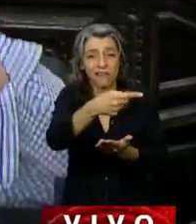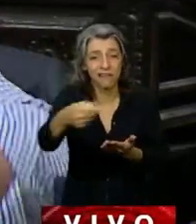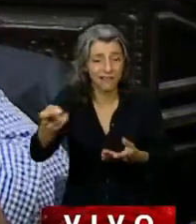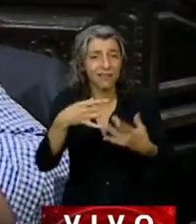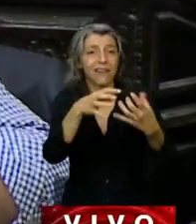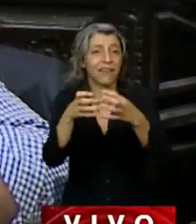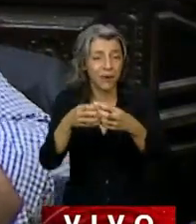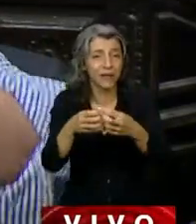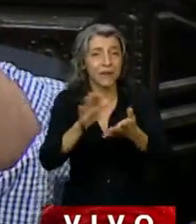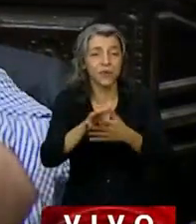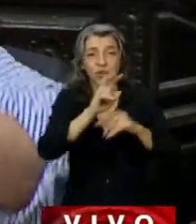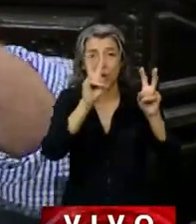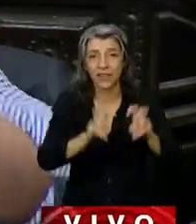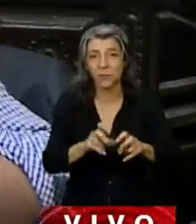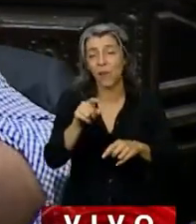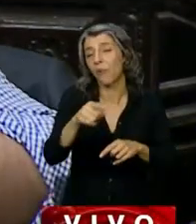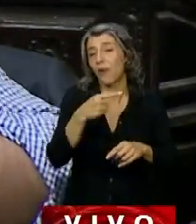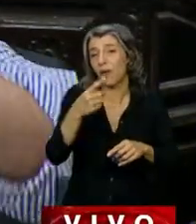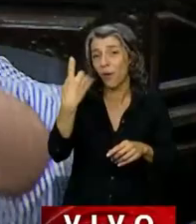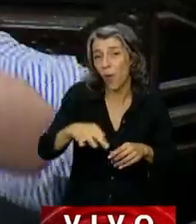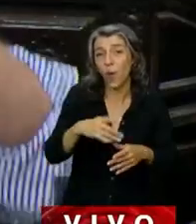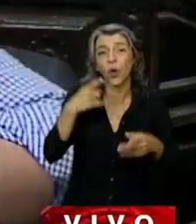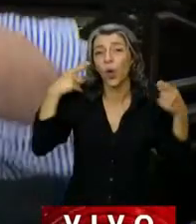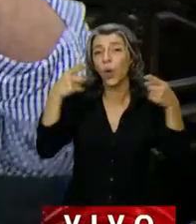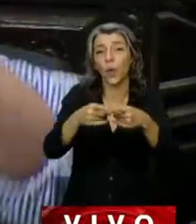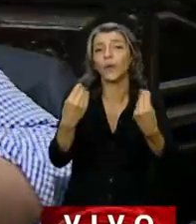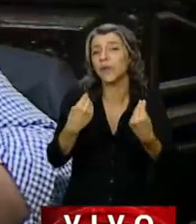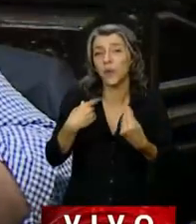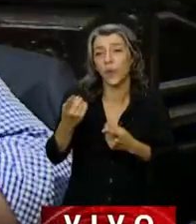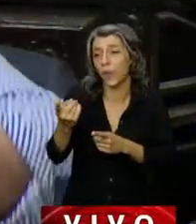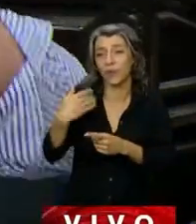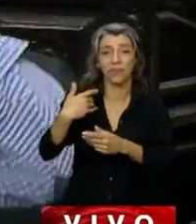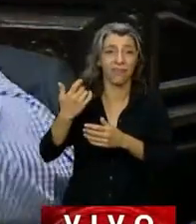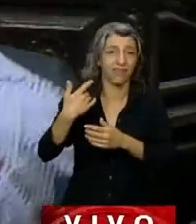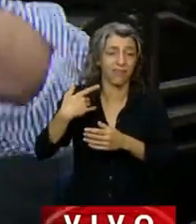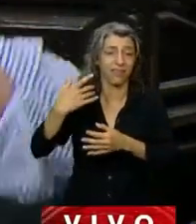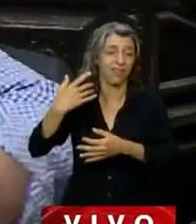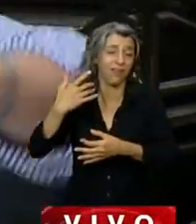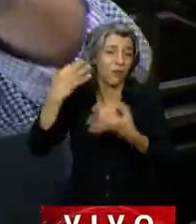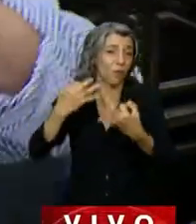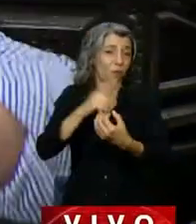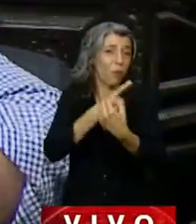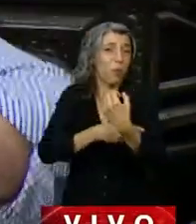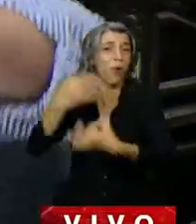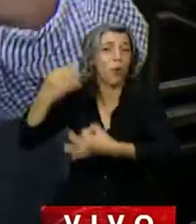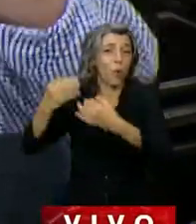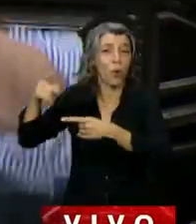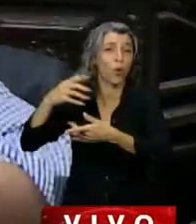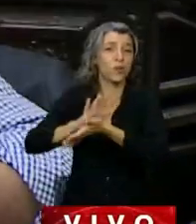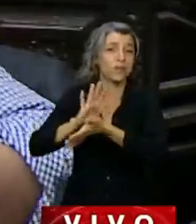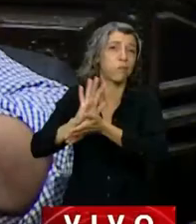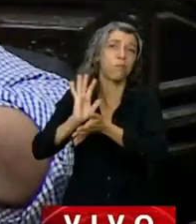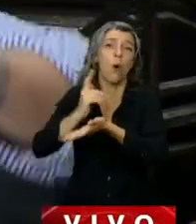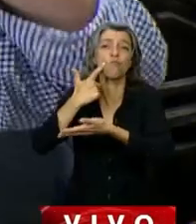deslegitimando un poder judicial que ya está bastante deslegitimado. pero en el fondo lo que quieren deslegitimar son